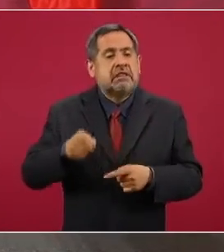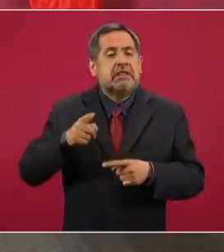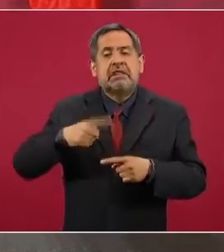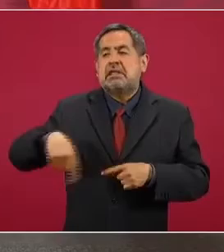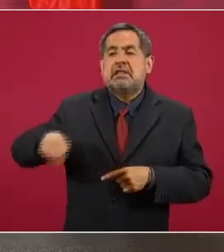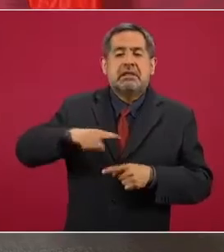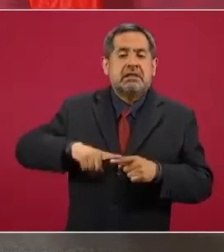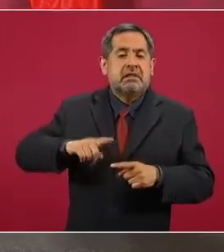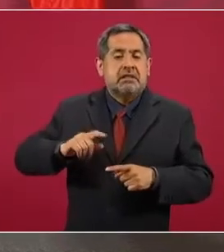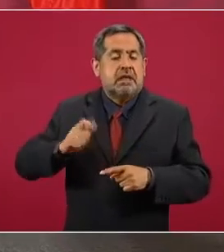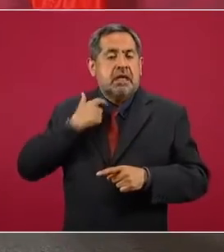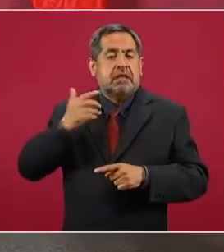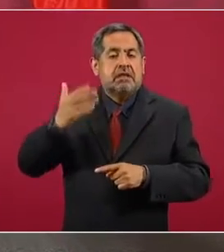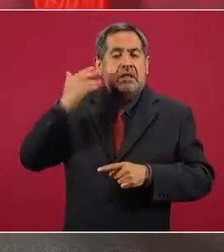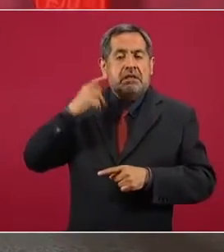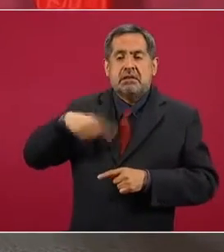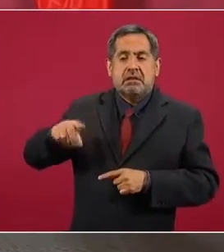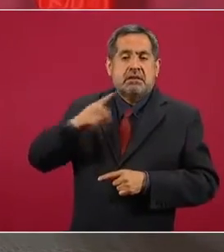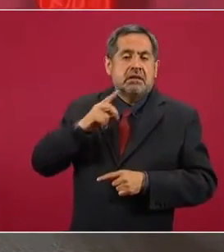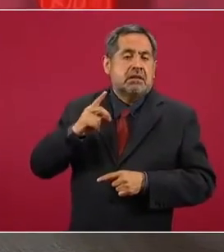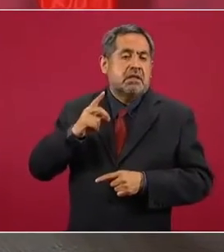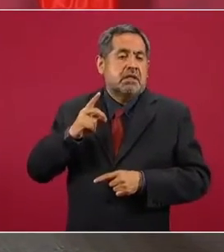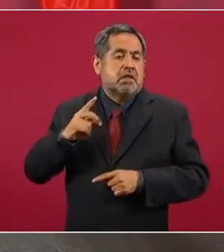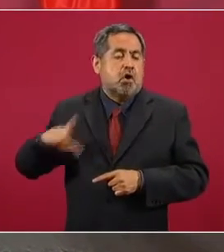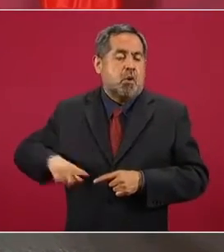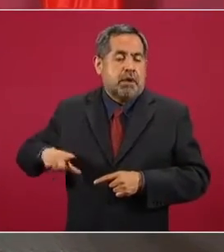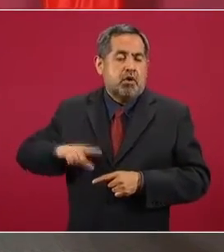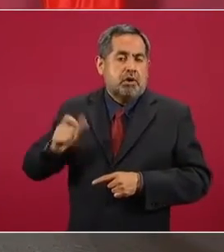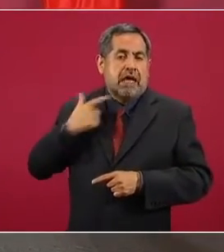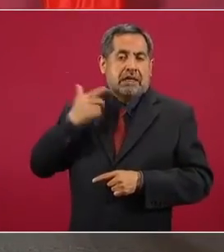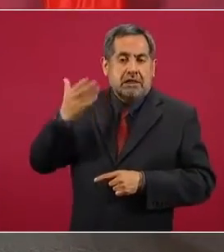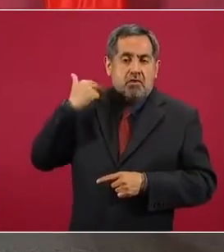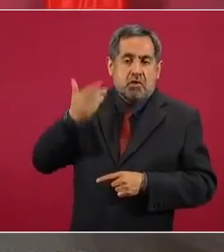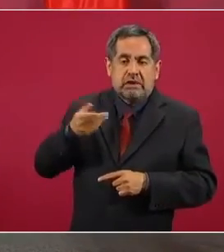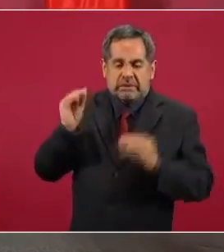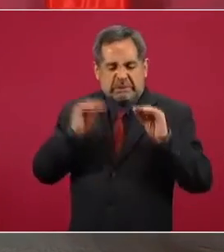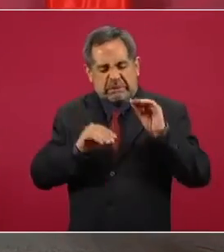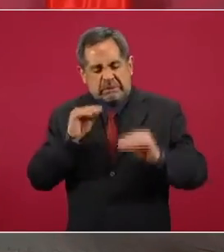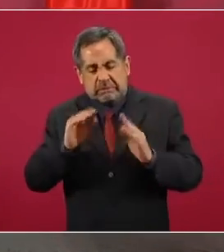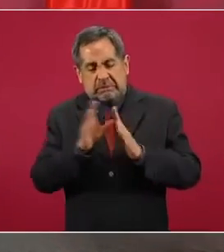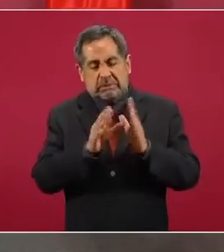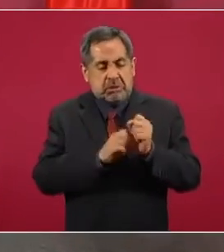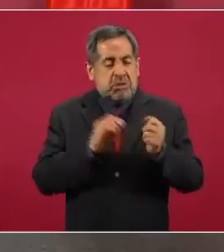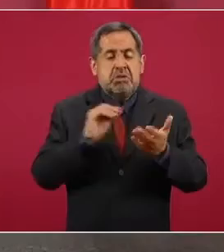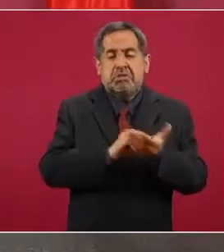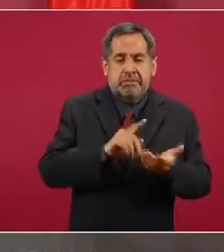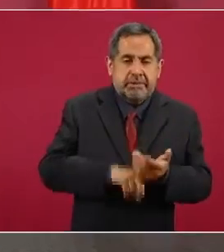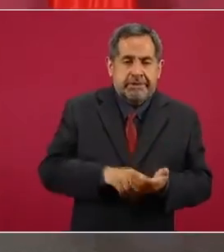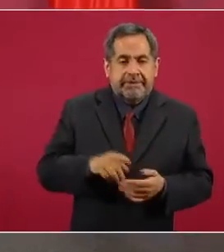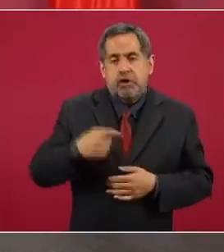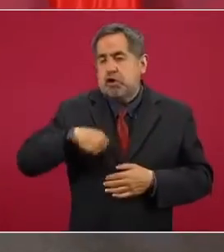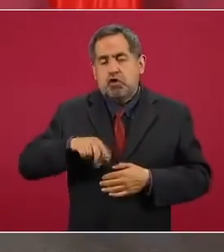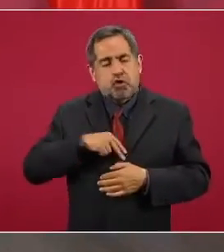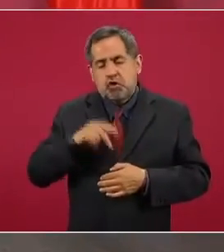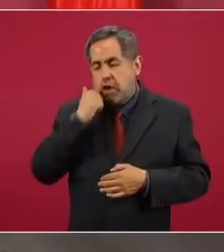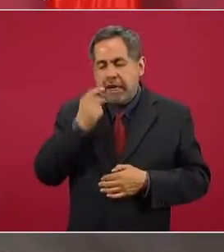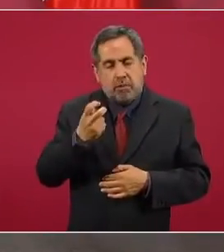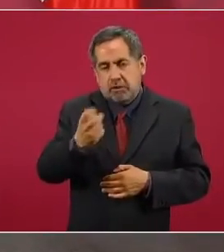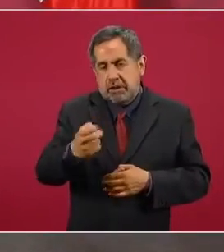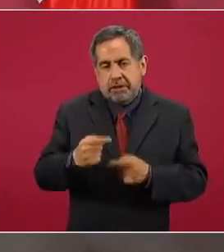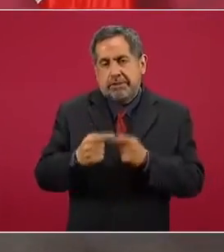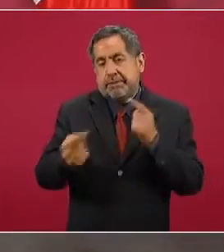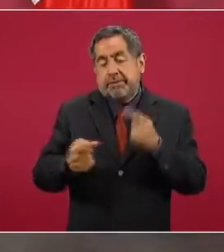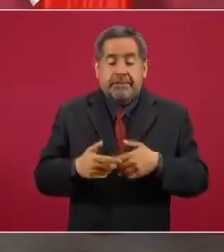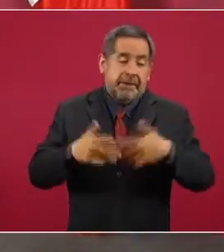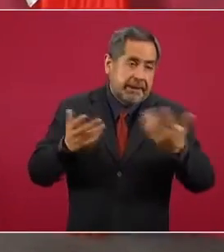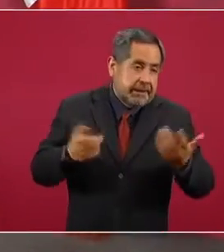los de los gobiernos anteriores. Nosotros siempre nos hemos opuesto a eso,